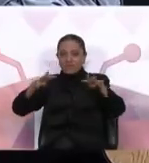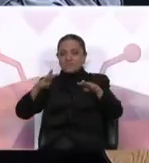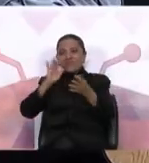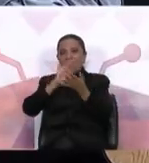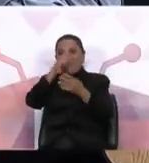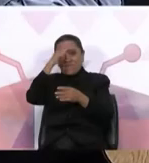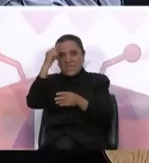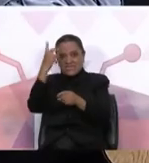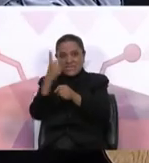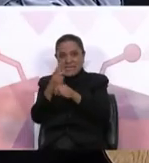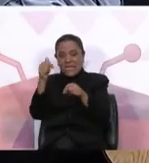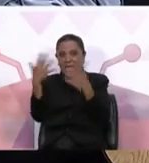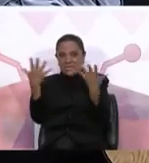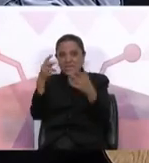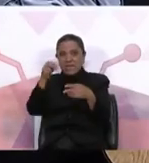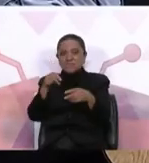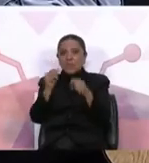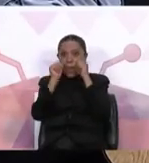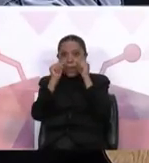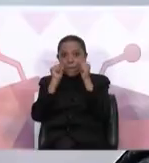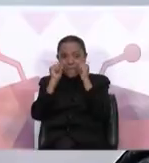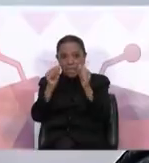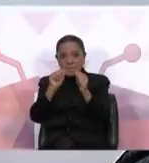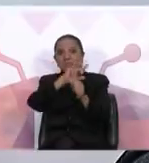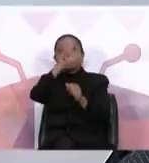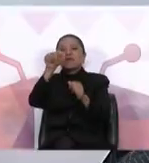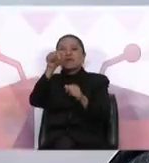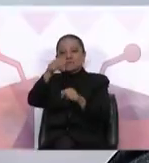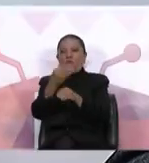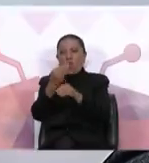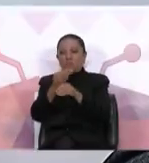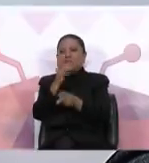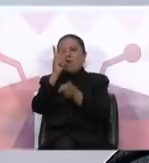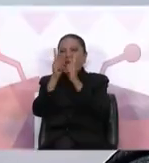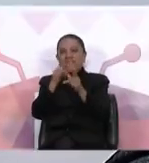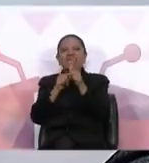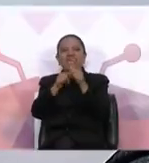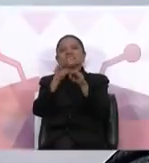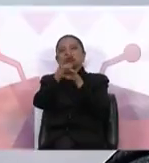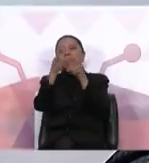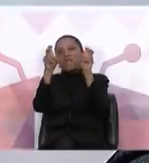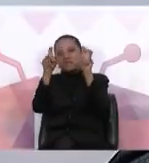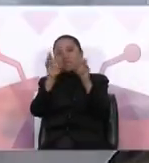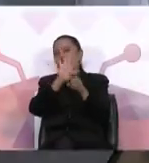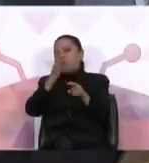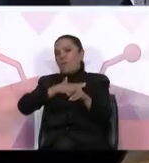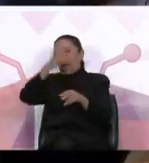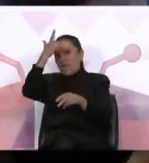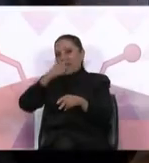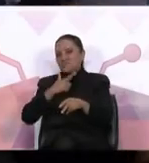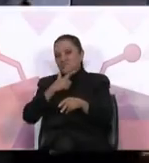pendientes del post debate y en nombre de todos soy carlos félix muchas gracias buenas noches hasta la próxima